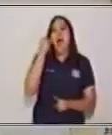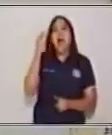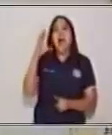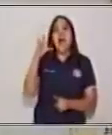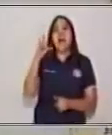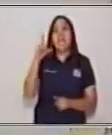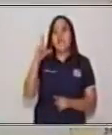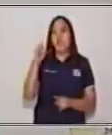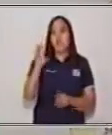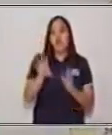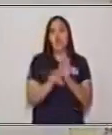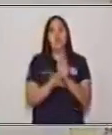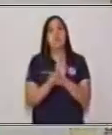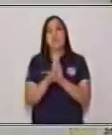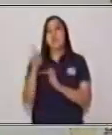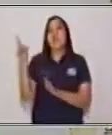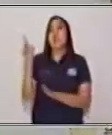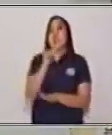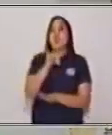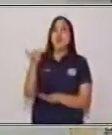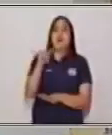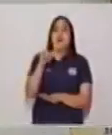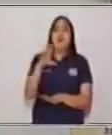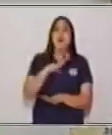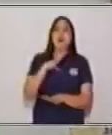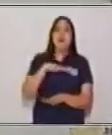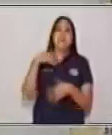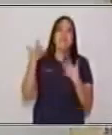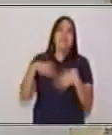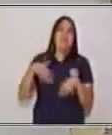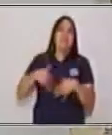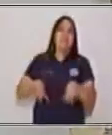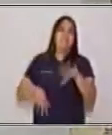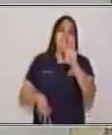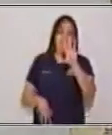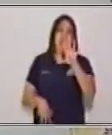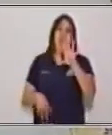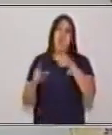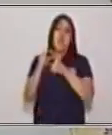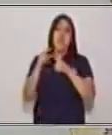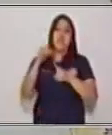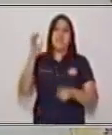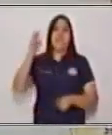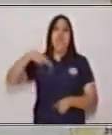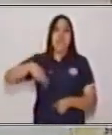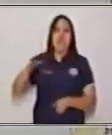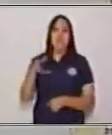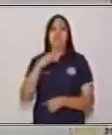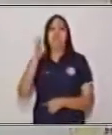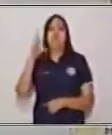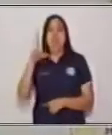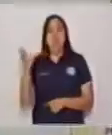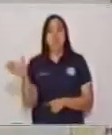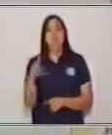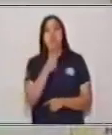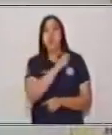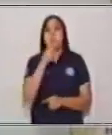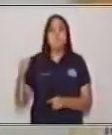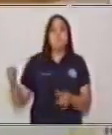mayo, wow, aquí tenemos 5 palabras. Aquí sí está más complicado, dirán ustedes, pero no es difícil.